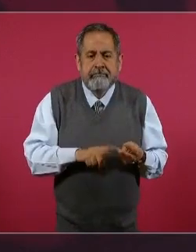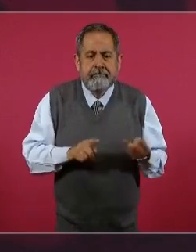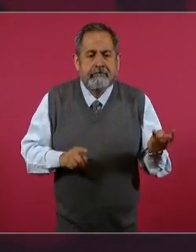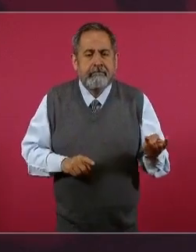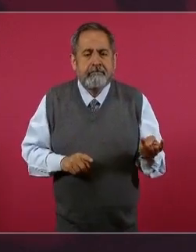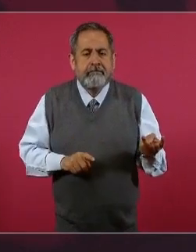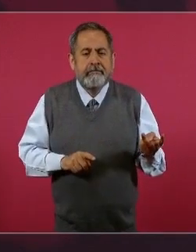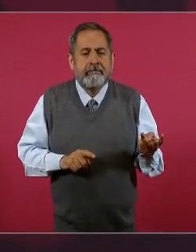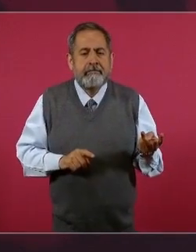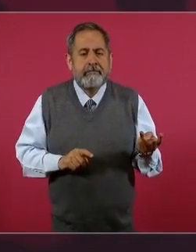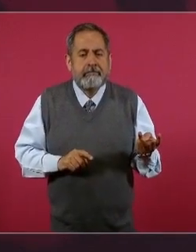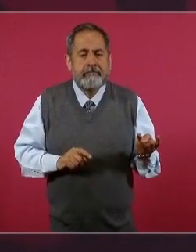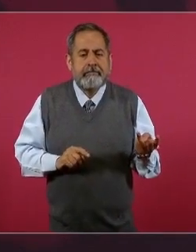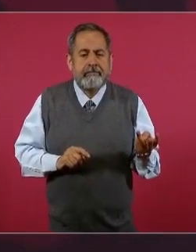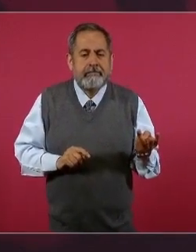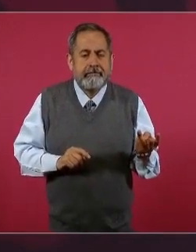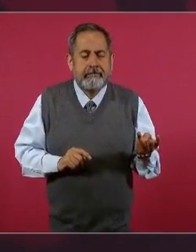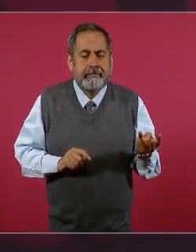para